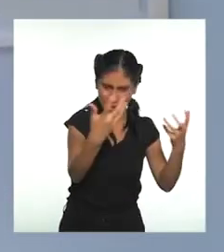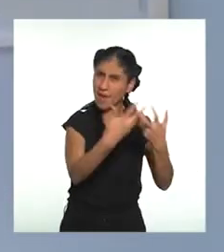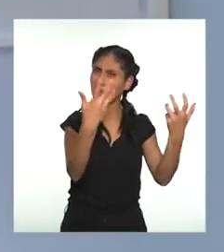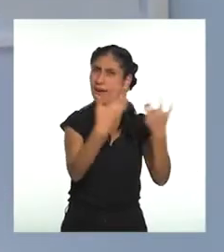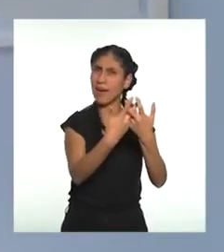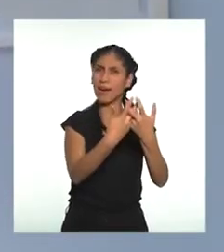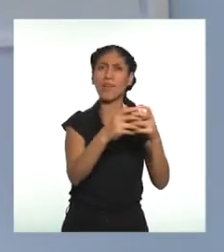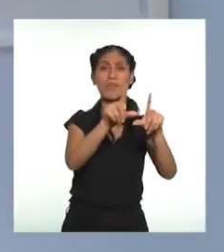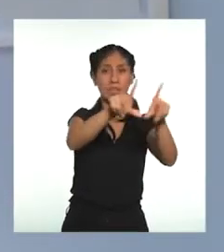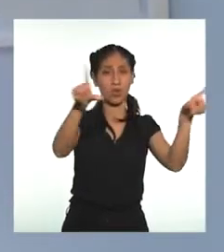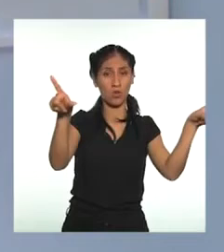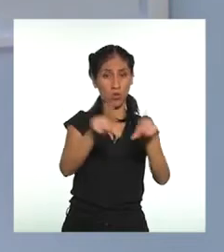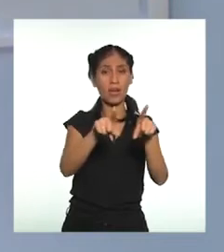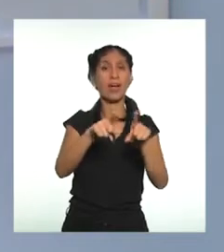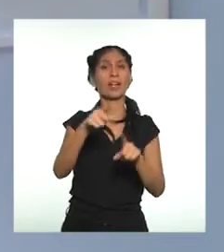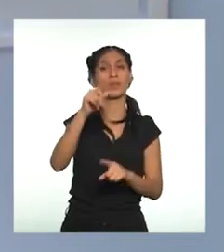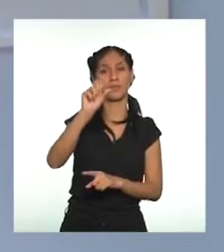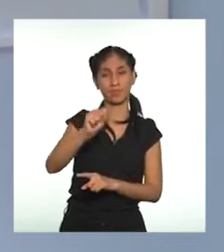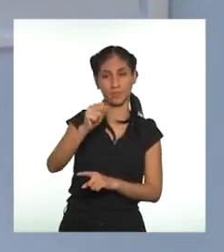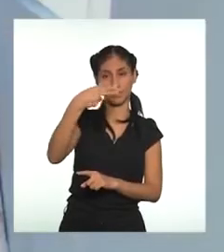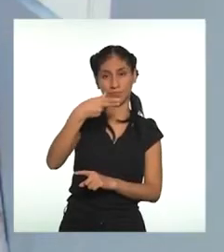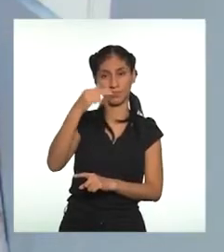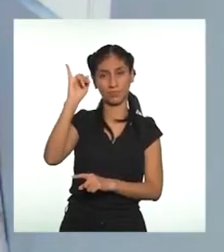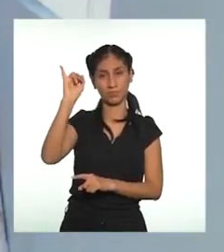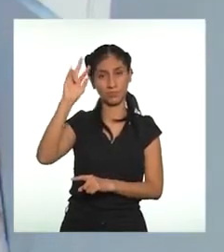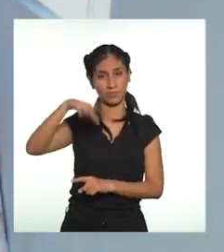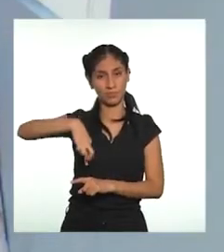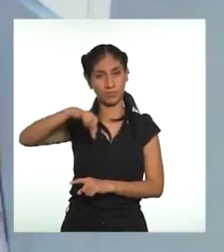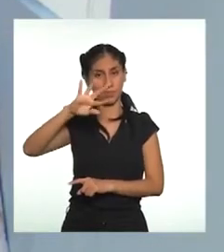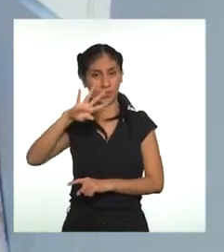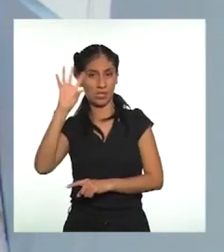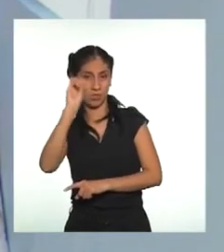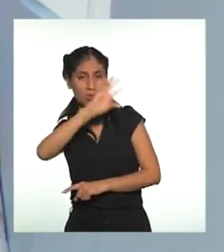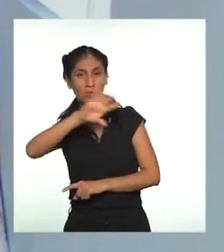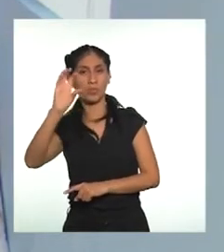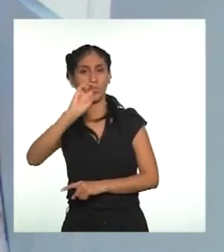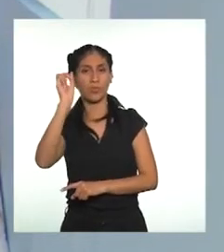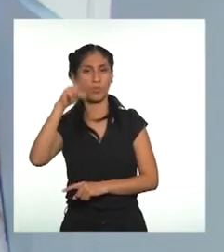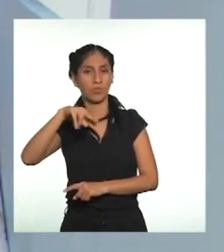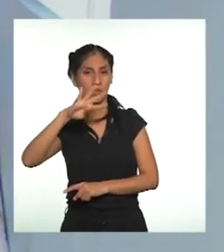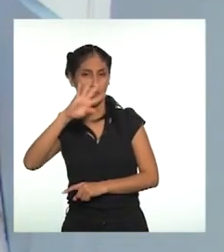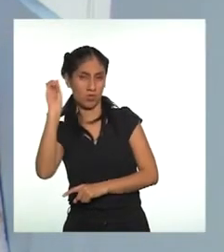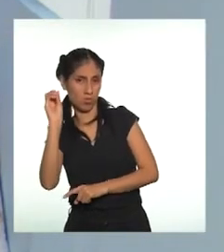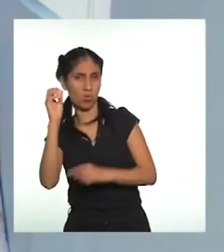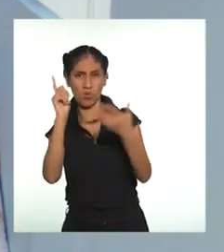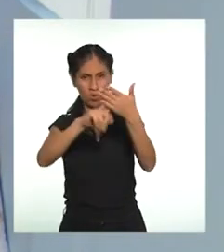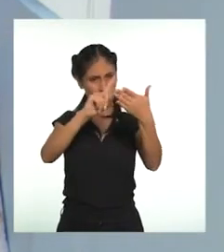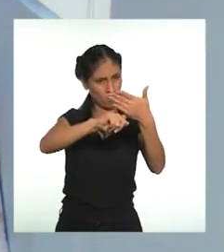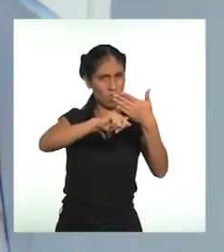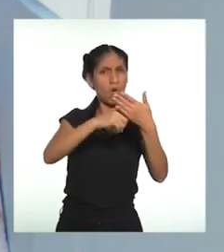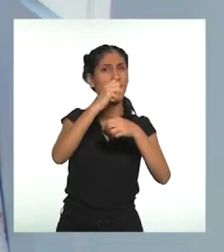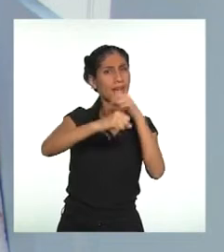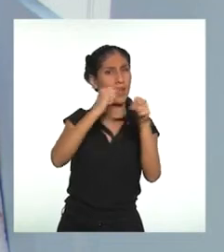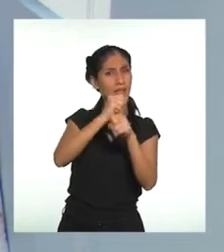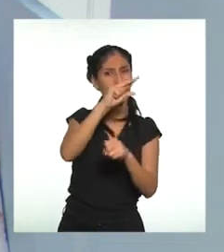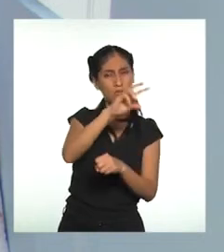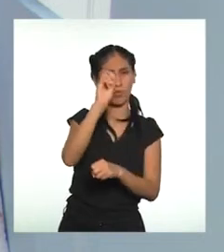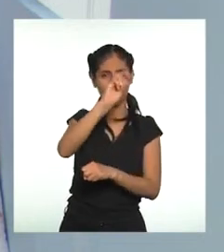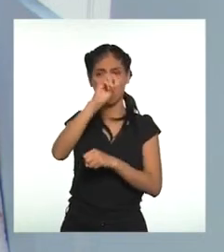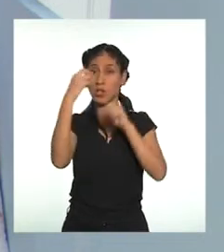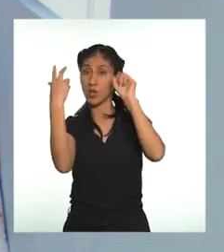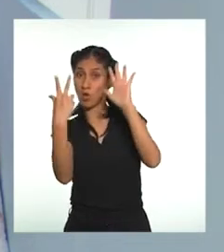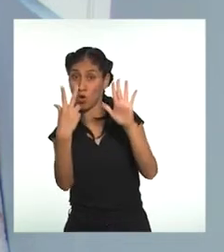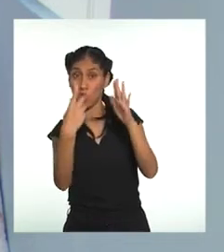la cosmovisión del pueblo Shipibo-Conibo. En el año 2008, este diseño fue declarado